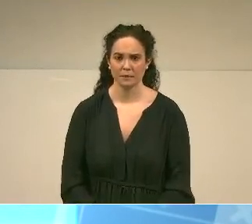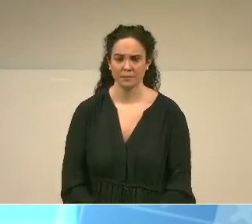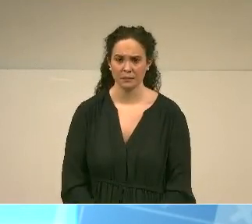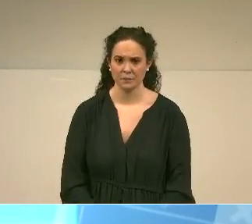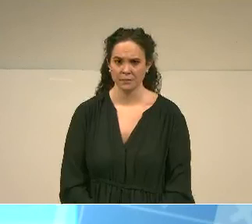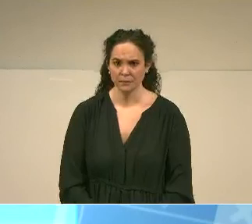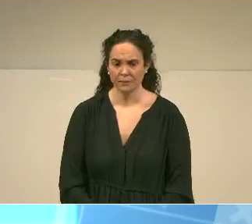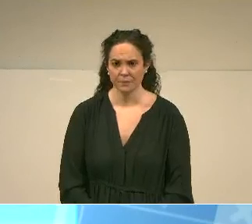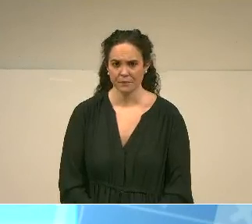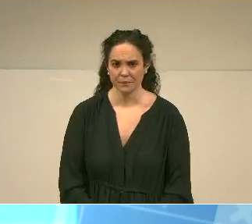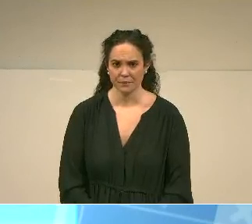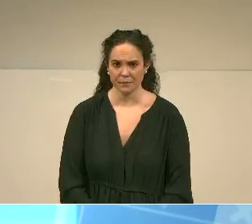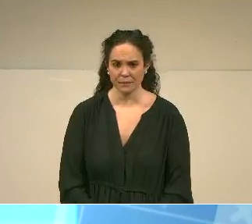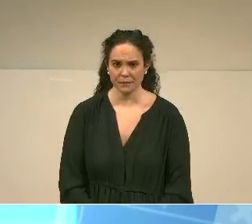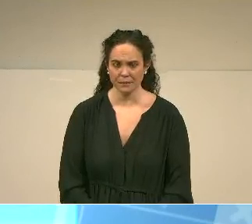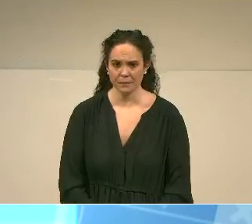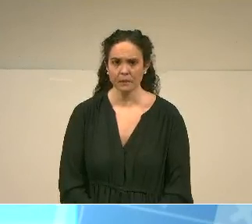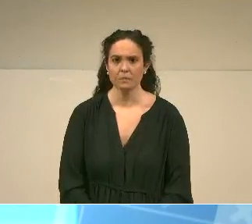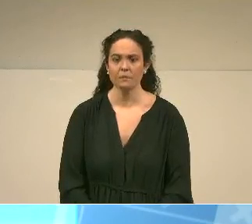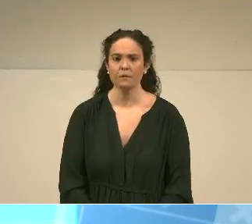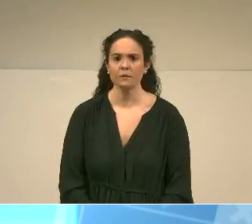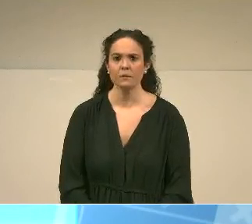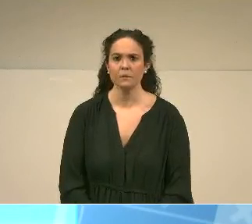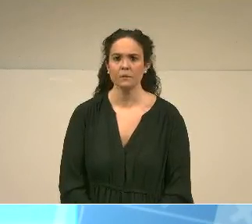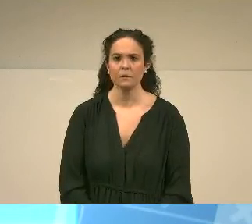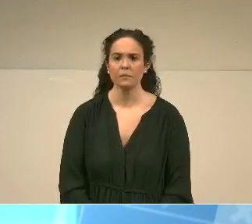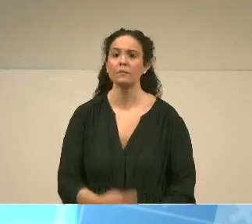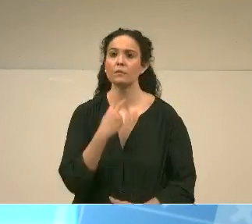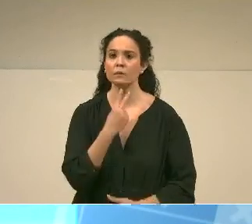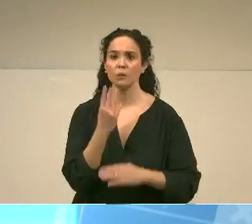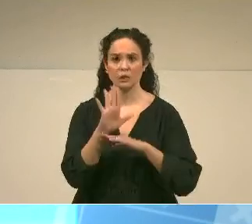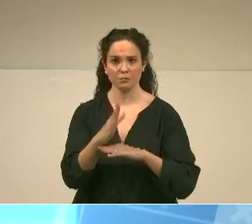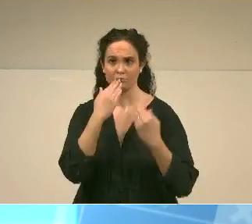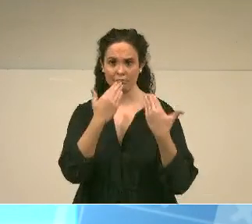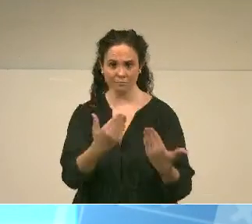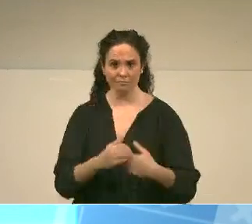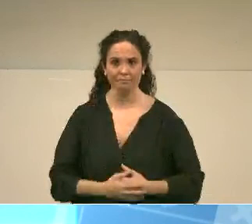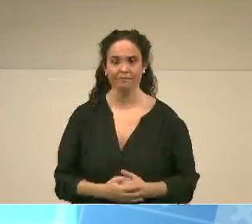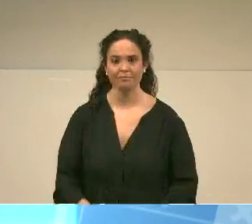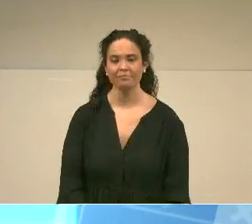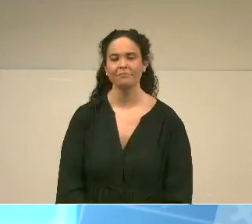Osongi, eskarrik asko.